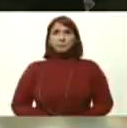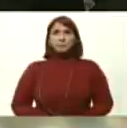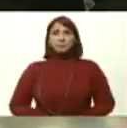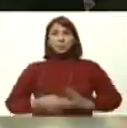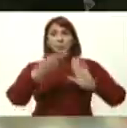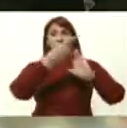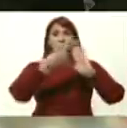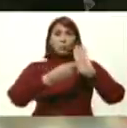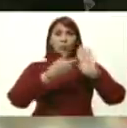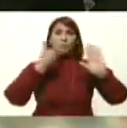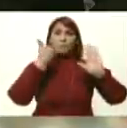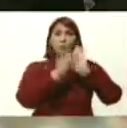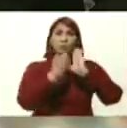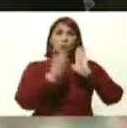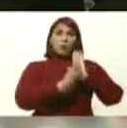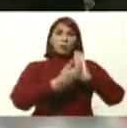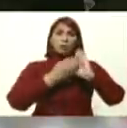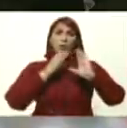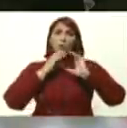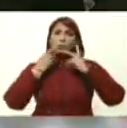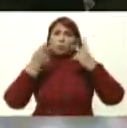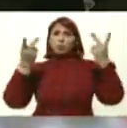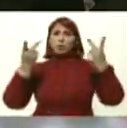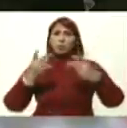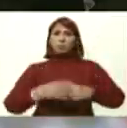Documentos, propuestas, comunicados.